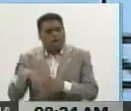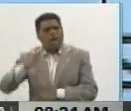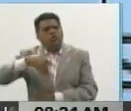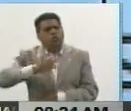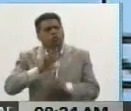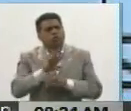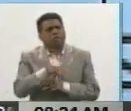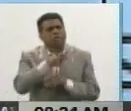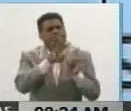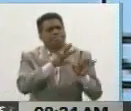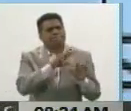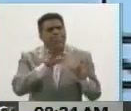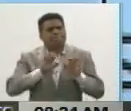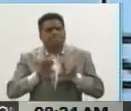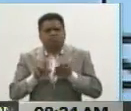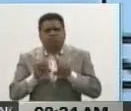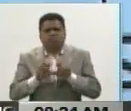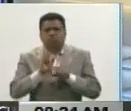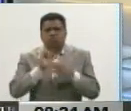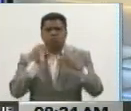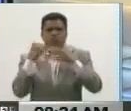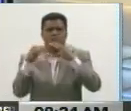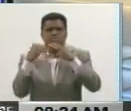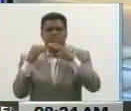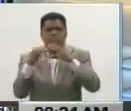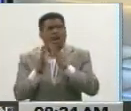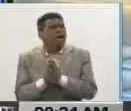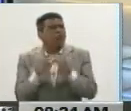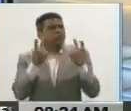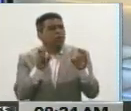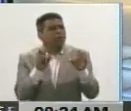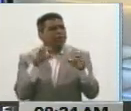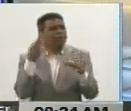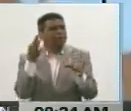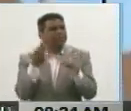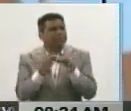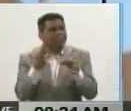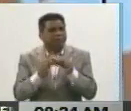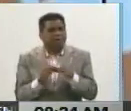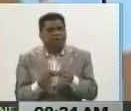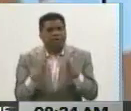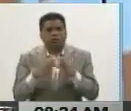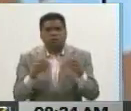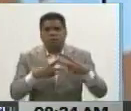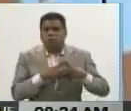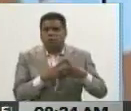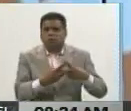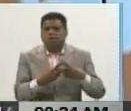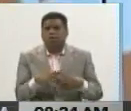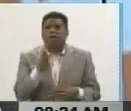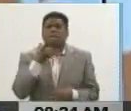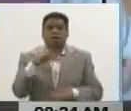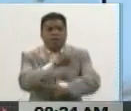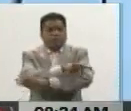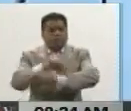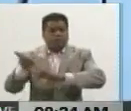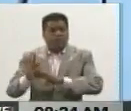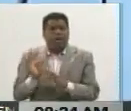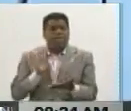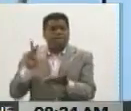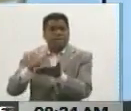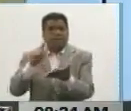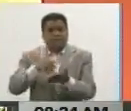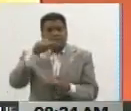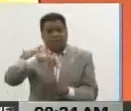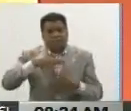escribir estos voluntarios que, digamos, se pueden sumar para esta nueva etapa de septiembre, y aquellos voluntarios que quizás nos están escuchando fuera de nuestras fronteras y también quieren formar parte de